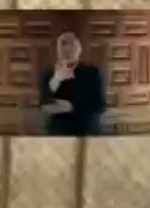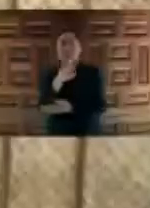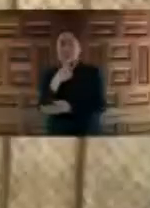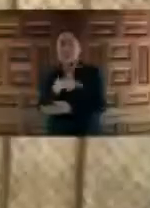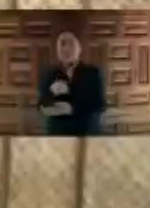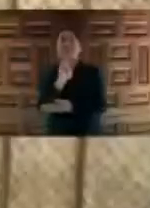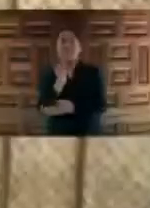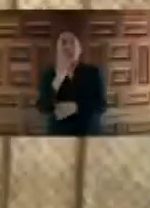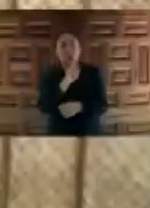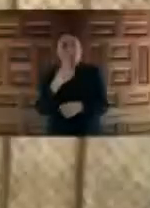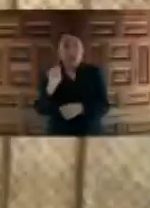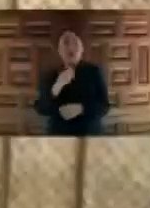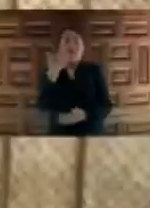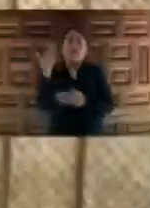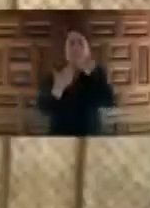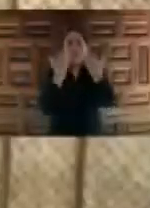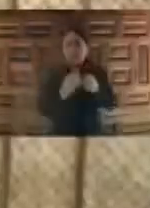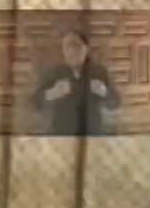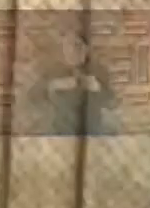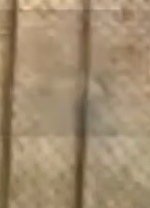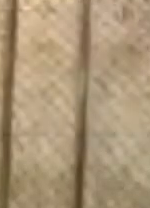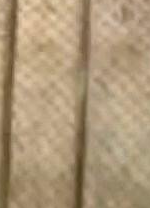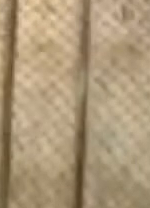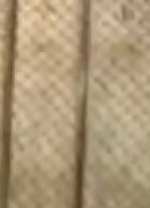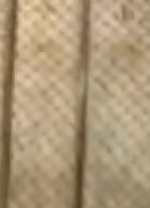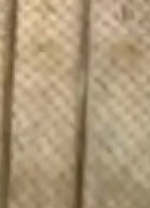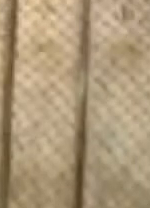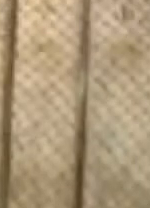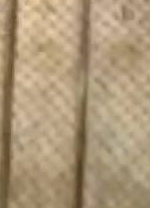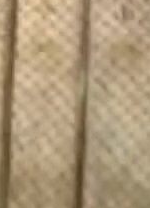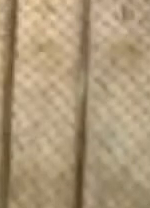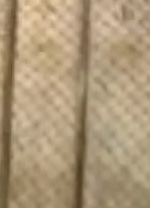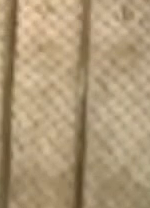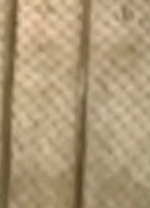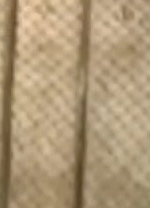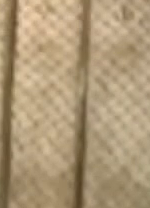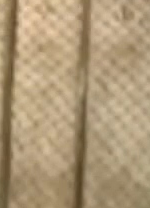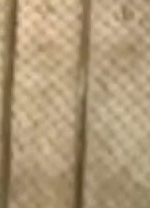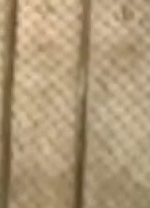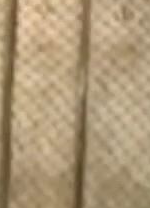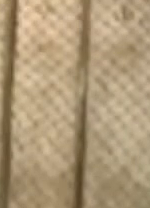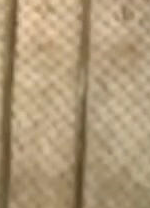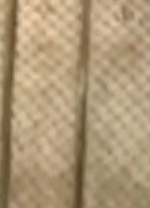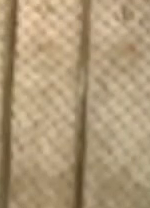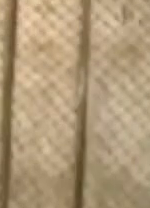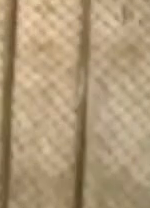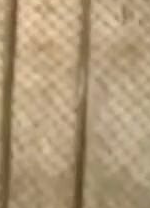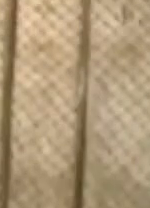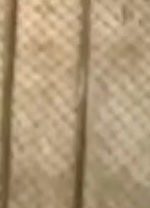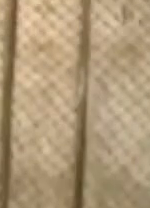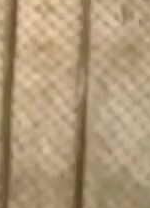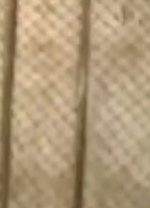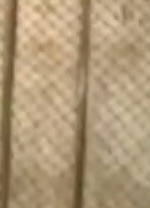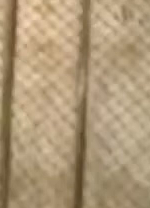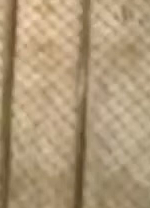Guadalupe estudió Sociología de la Educación, es maestra y doctora en Pedagogía en la línea de formación